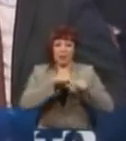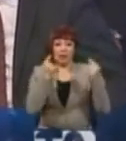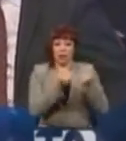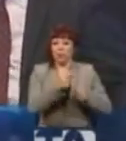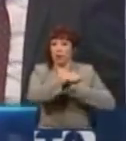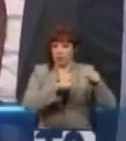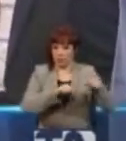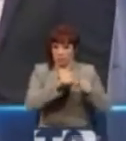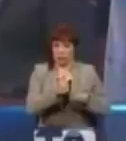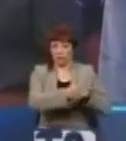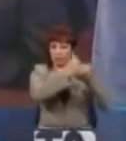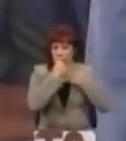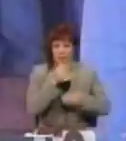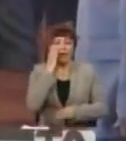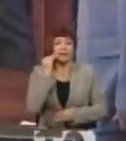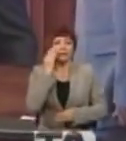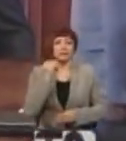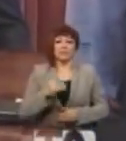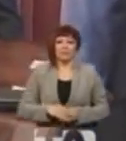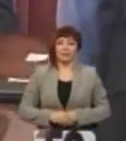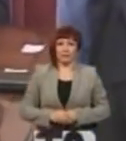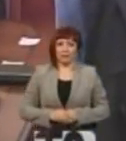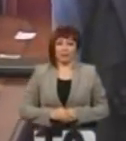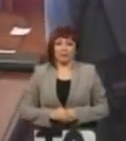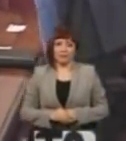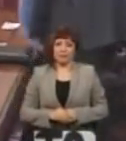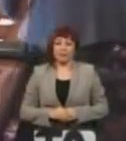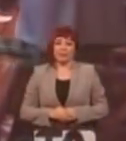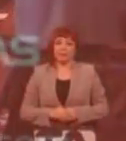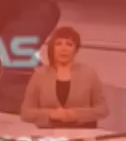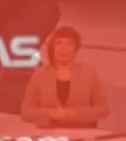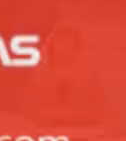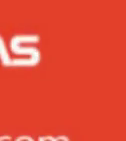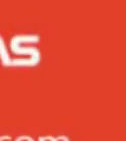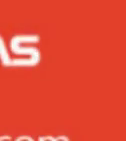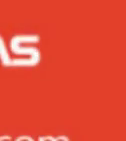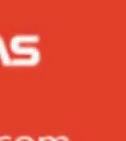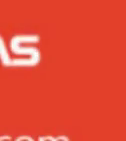con experiencia policial, naval y militar. En Quito, María Gracia Costa, 24 horas.